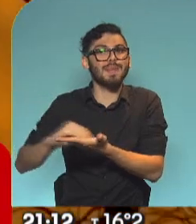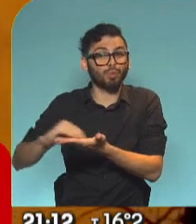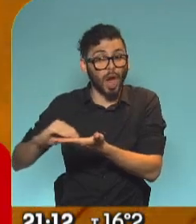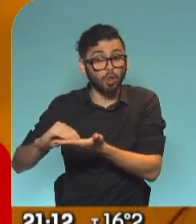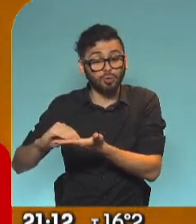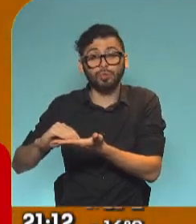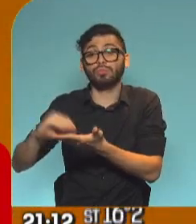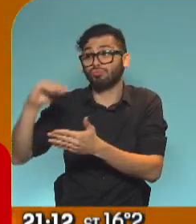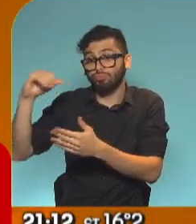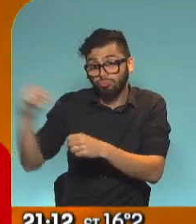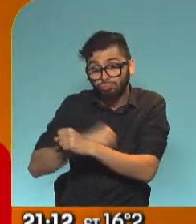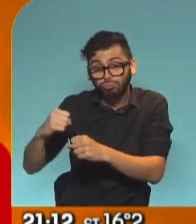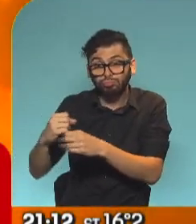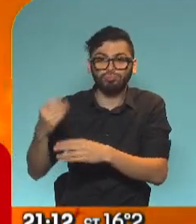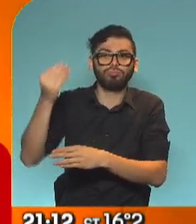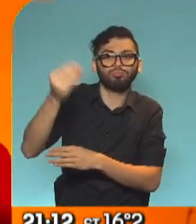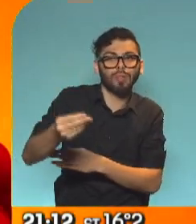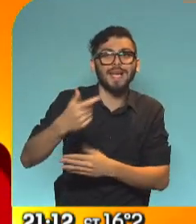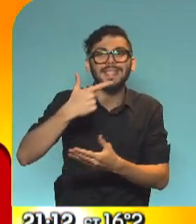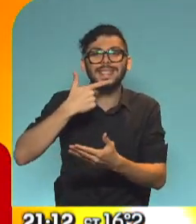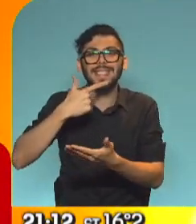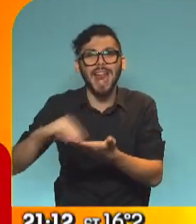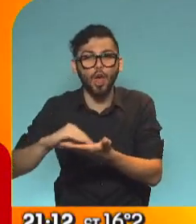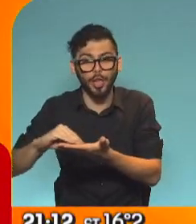y de ahí pasar a senadores. Si hay decisión